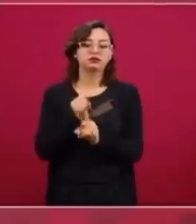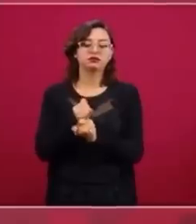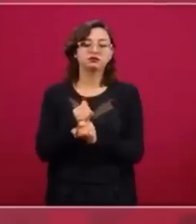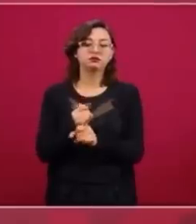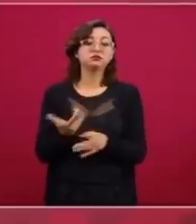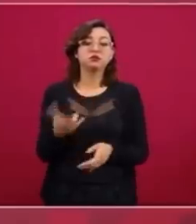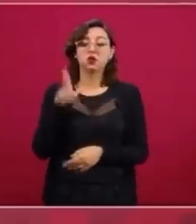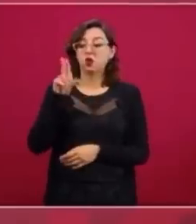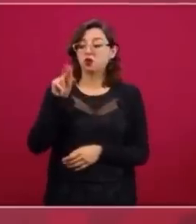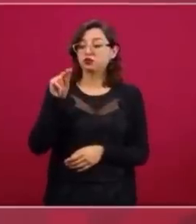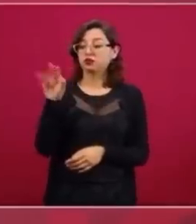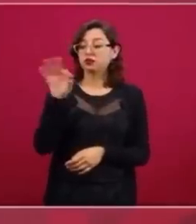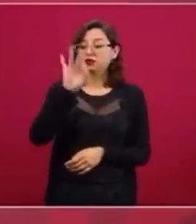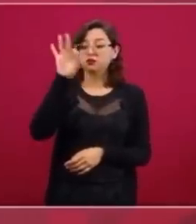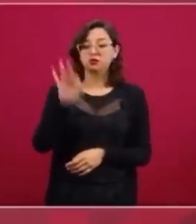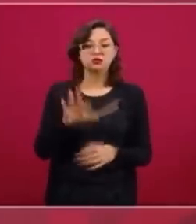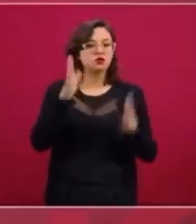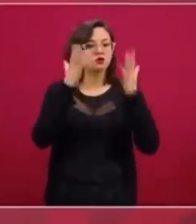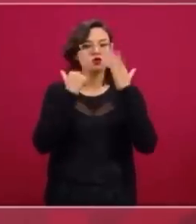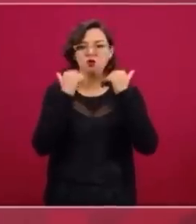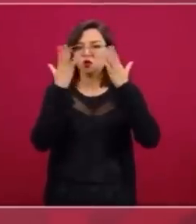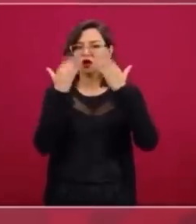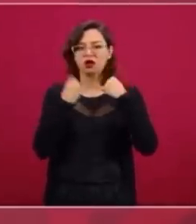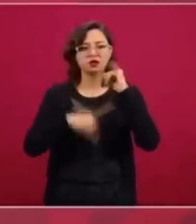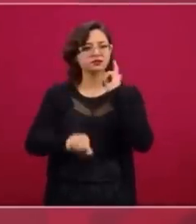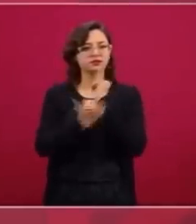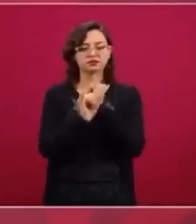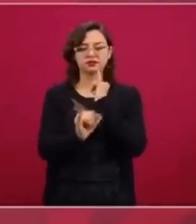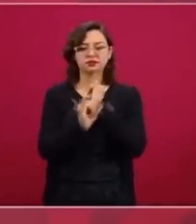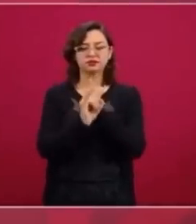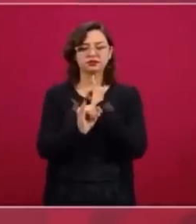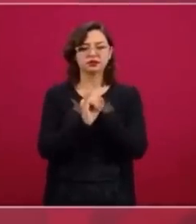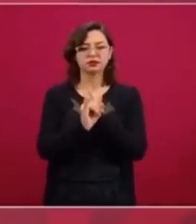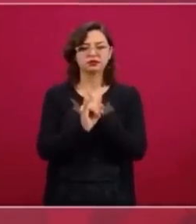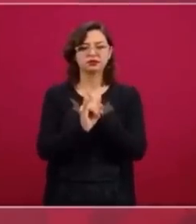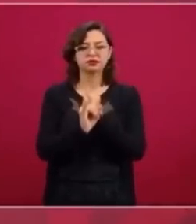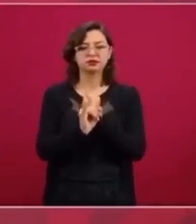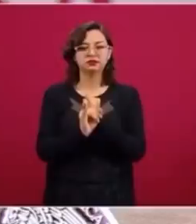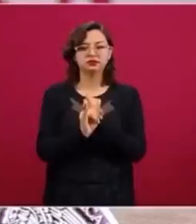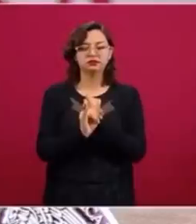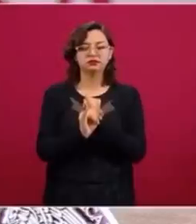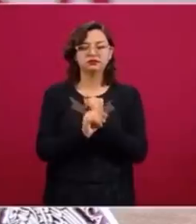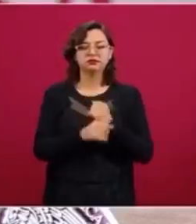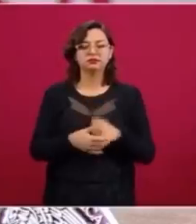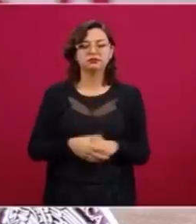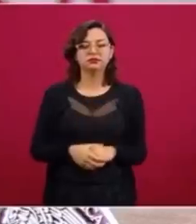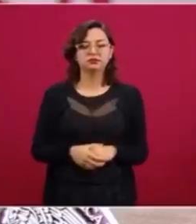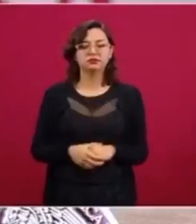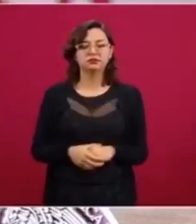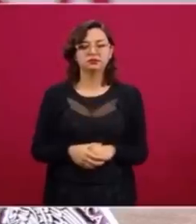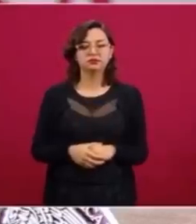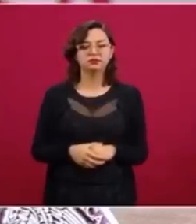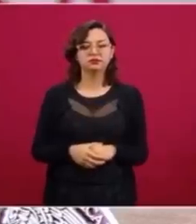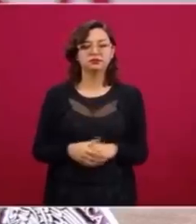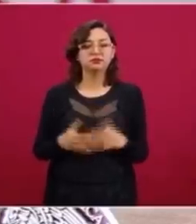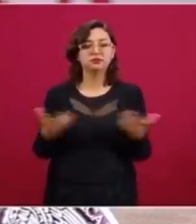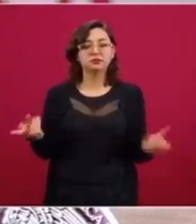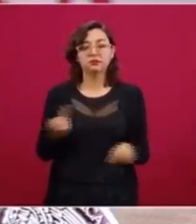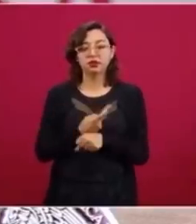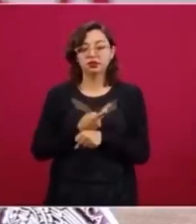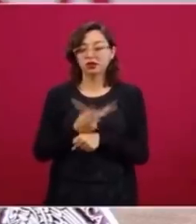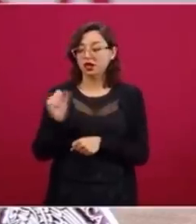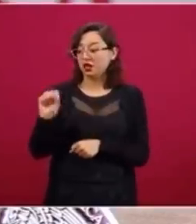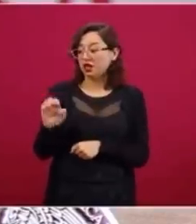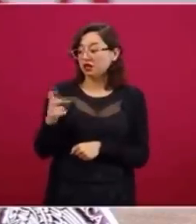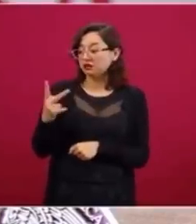el 80% no. Esto no quiere decir que no funcione lo que está haciendo la